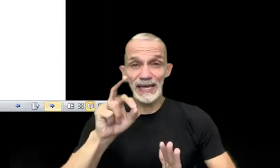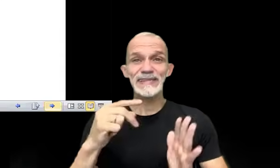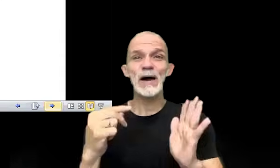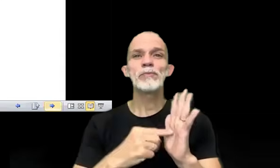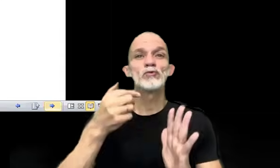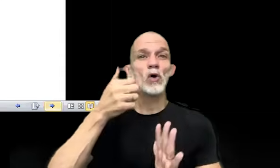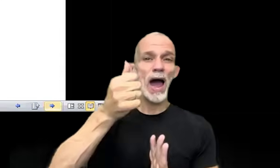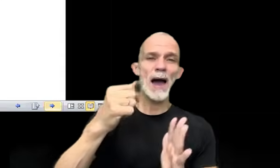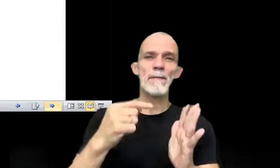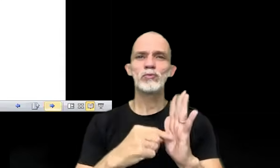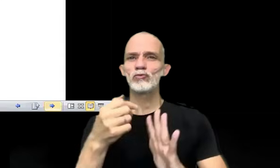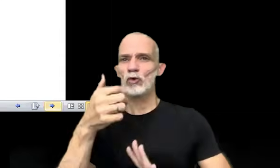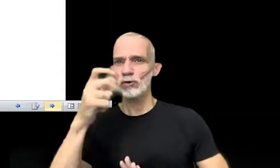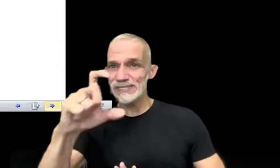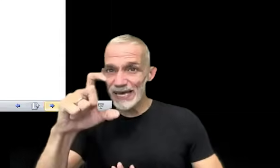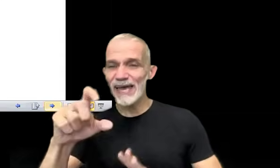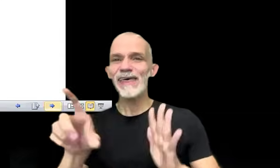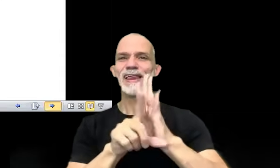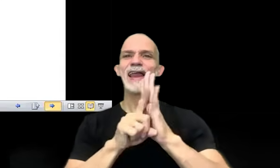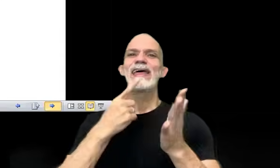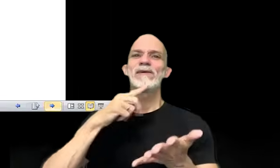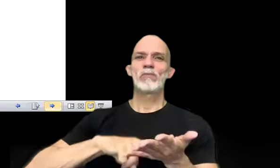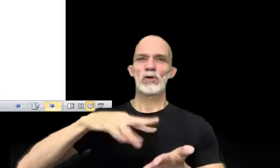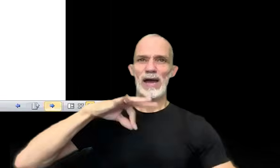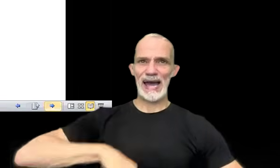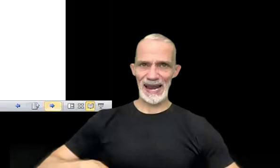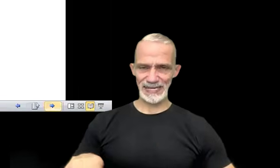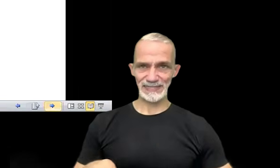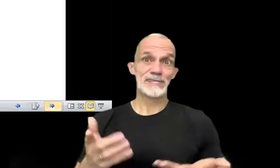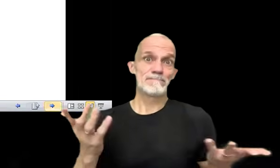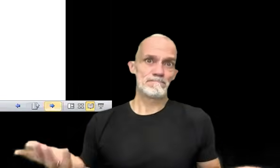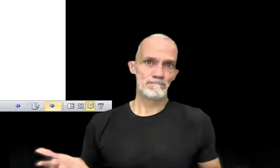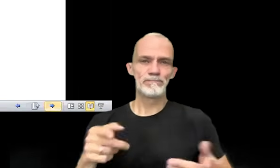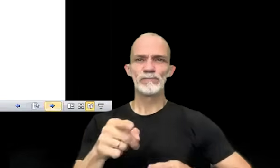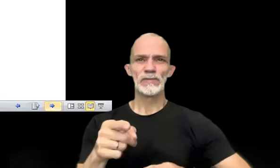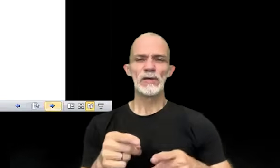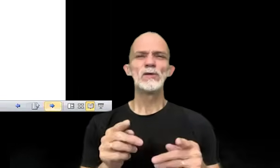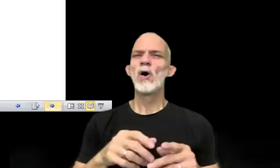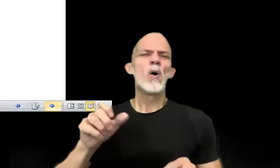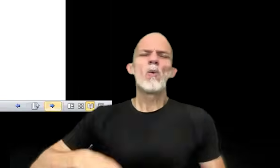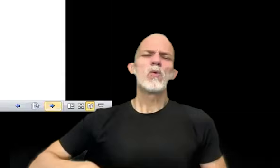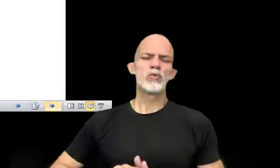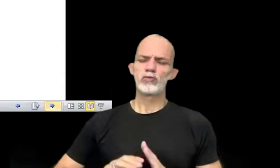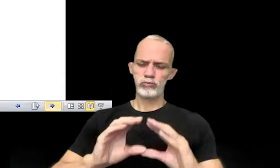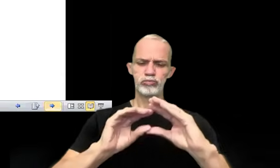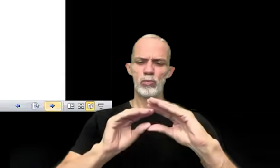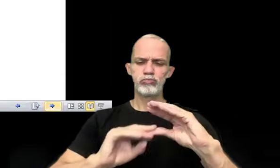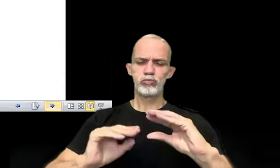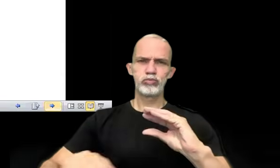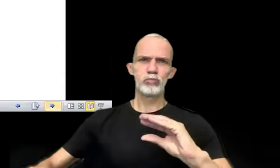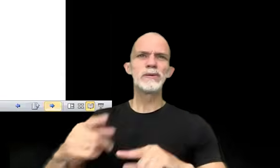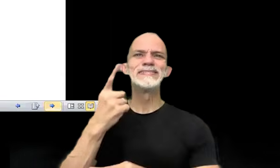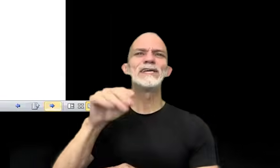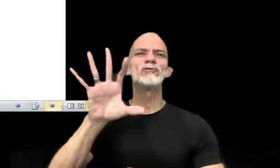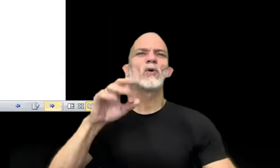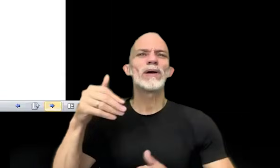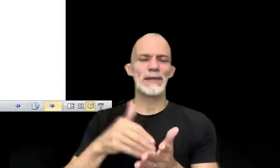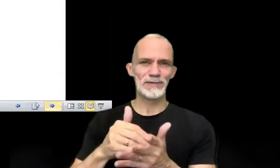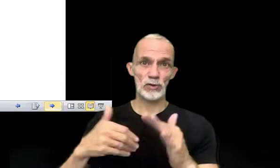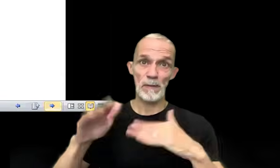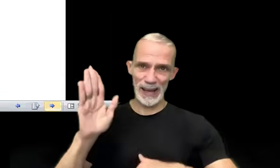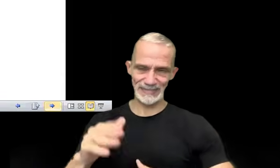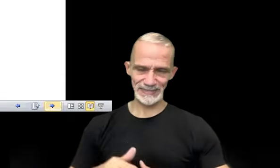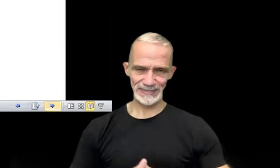30, inciso A, inciso C, de la Ley de Impuesto a las Ganancias. O sea que es, en bruto, sí, es más de 150